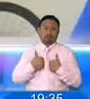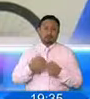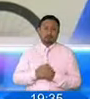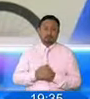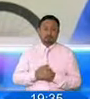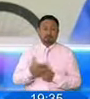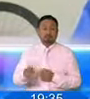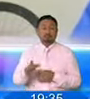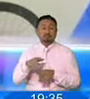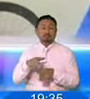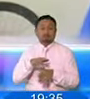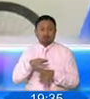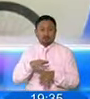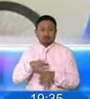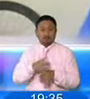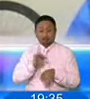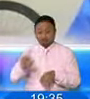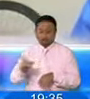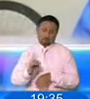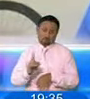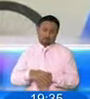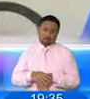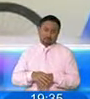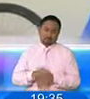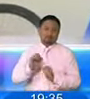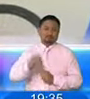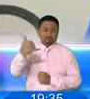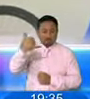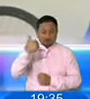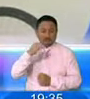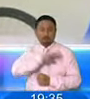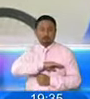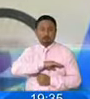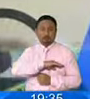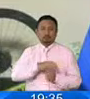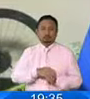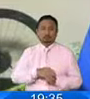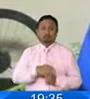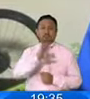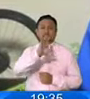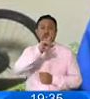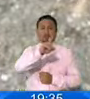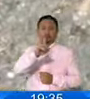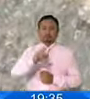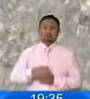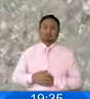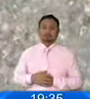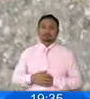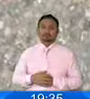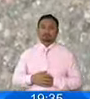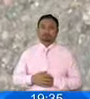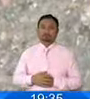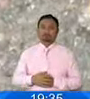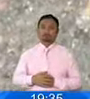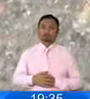en riesgo, no animales abandonados, comuníquese con el municipio a través del 911.